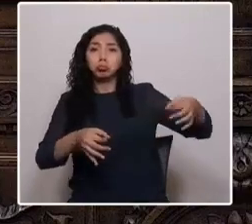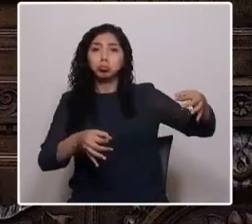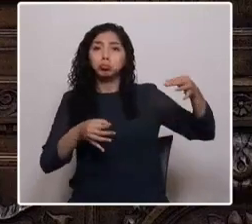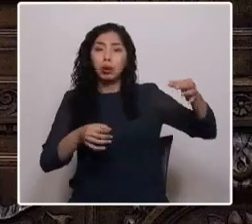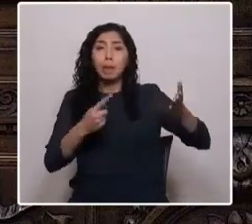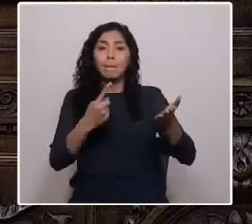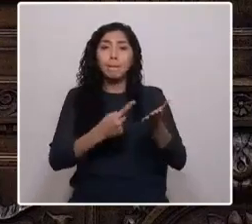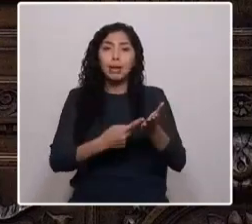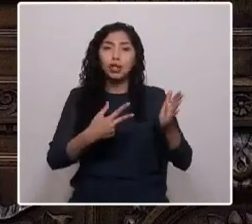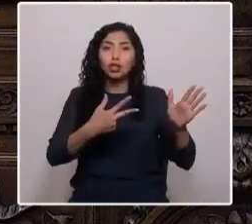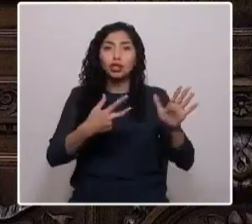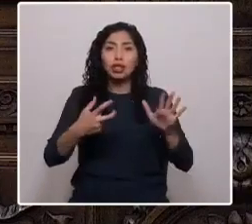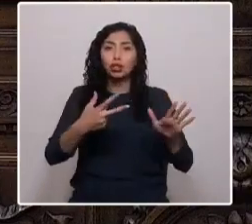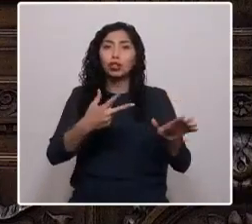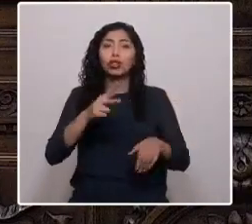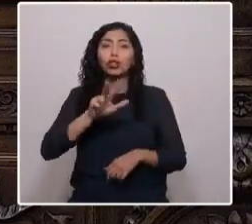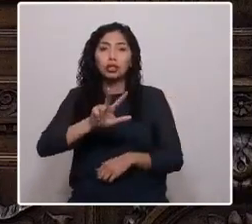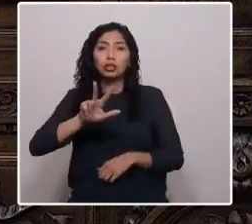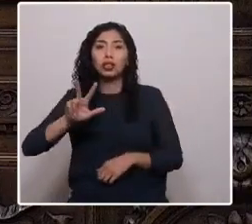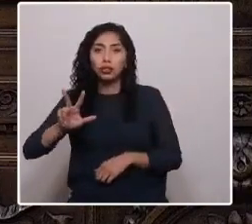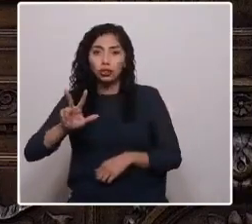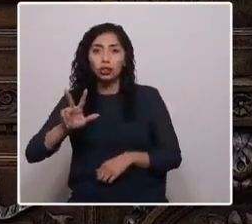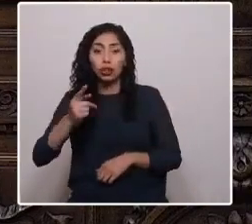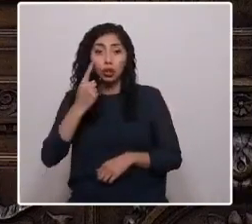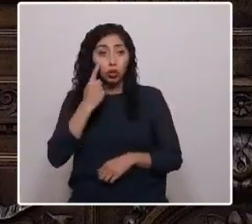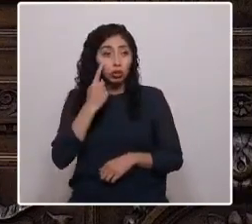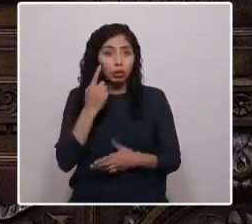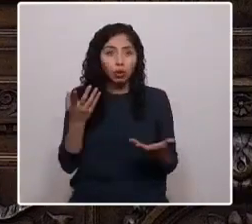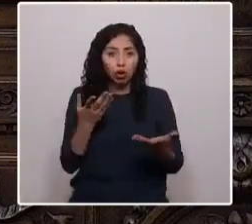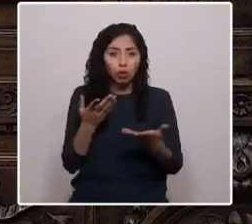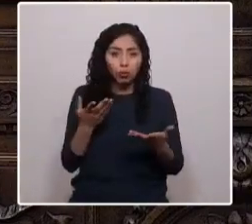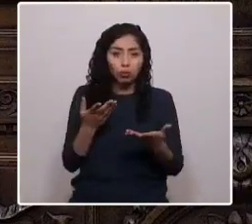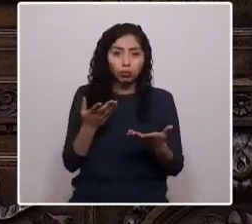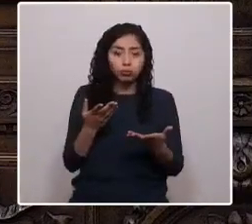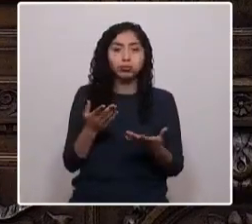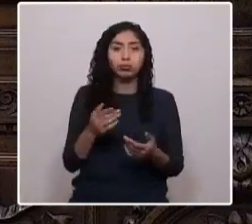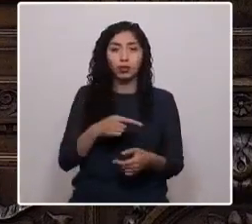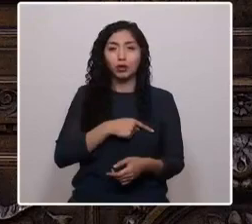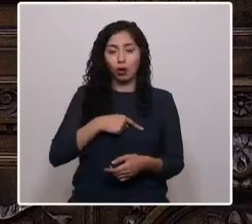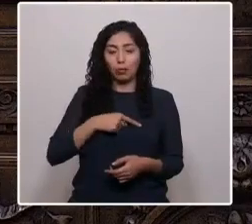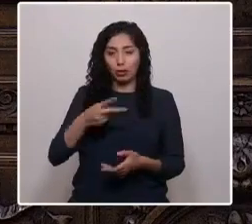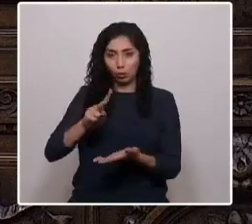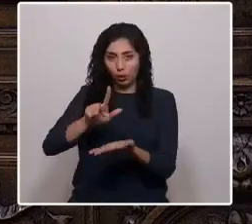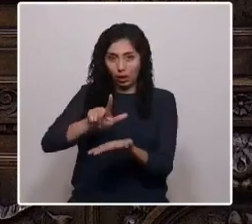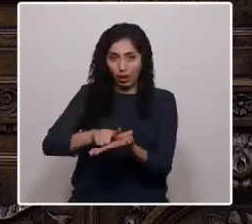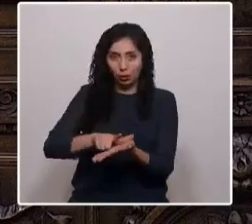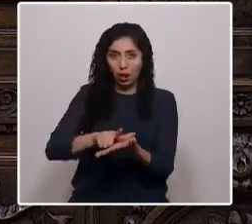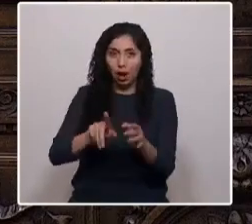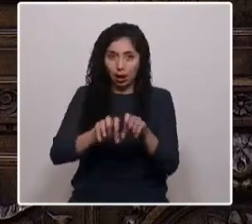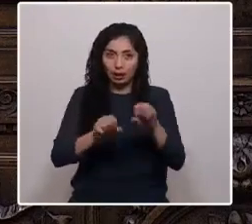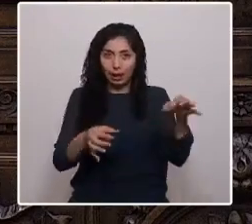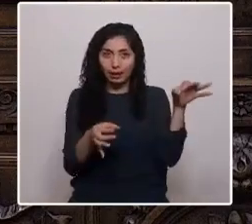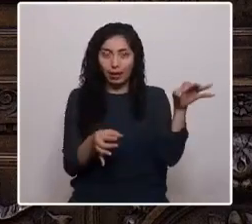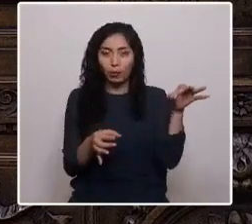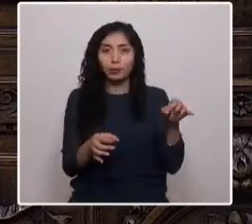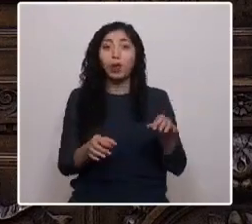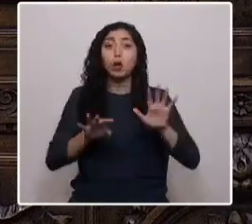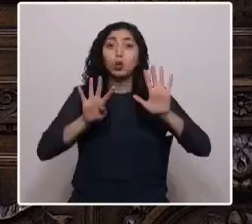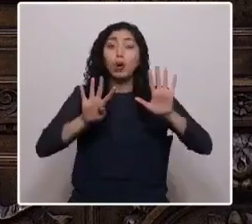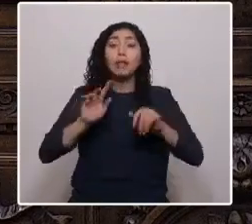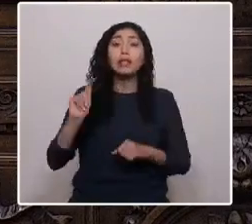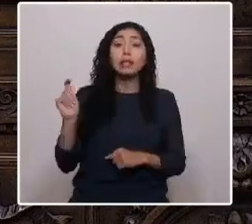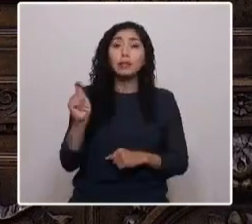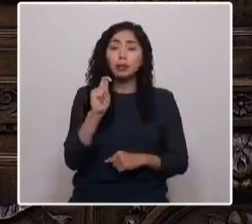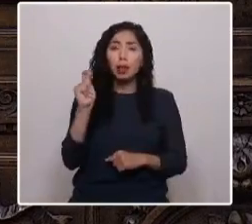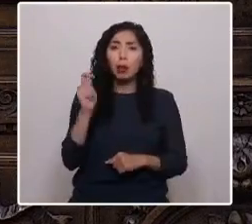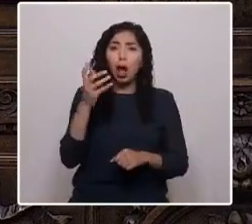1888 conocido en nuestro idioma como by tsonga a caín a un 9 de septiembre sellamos las bases